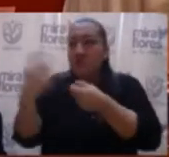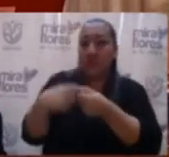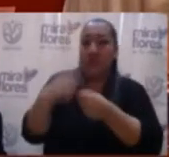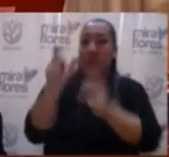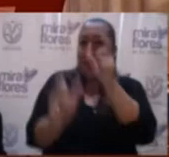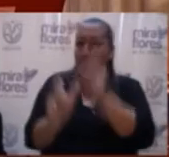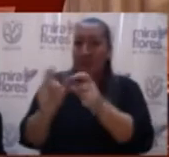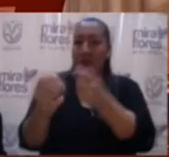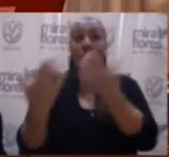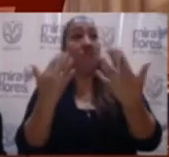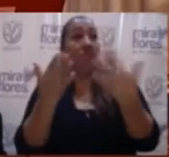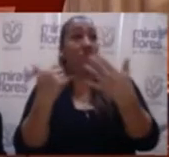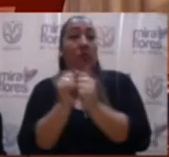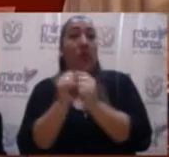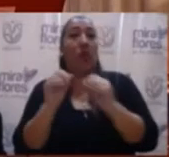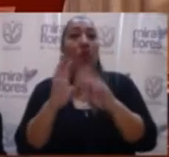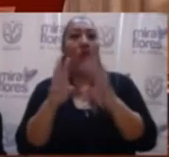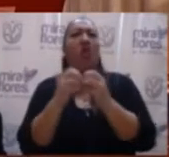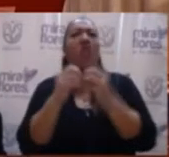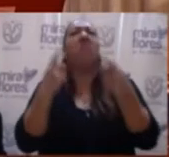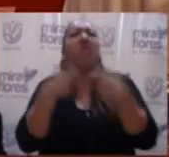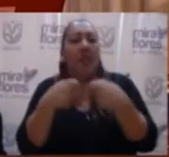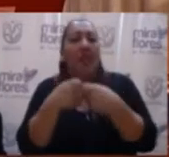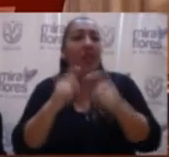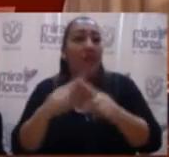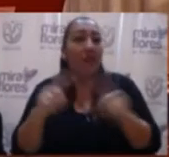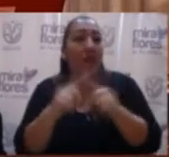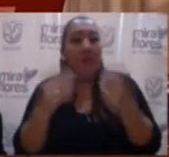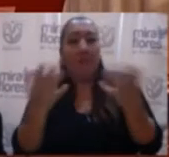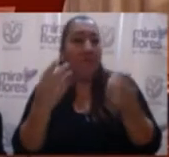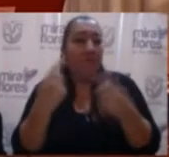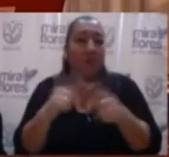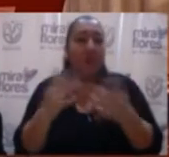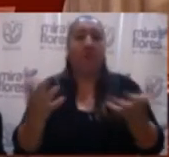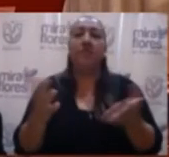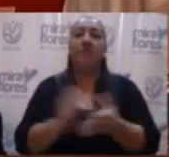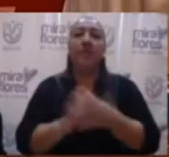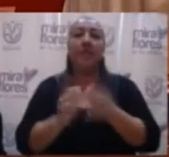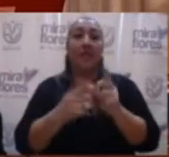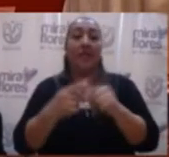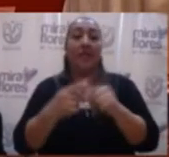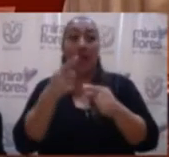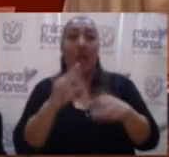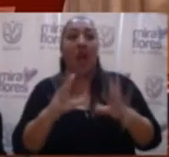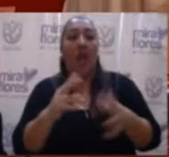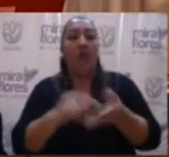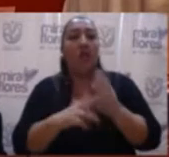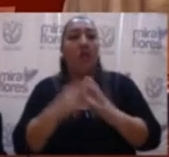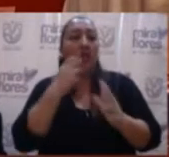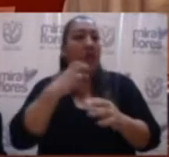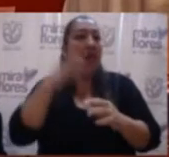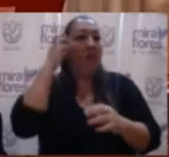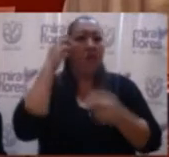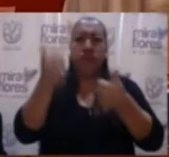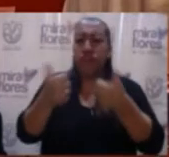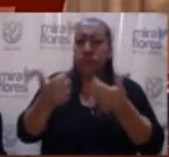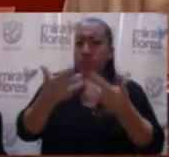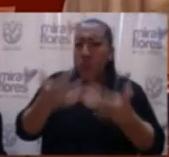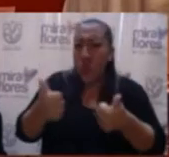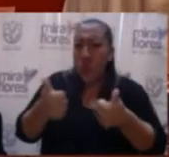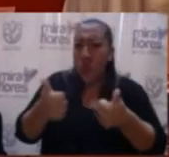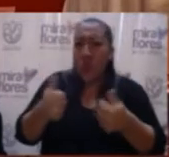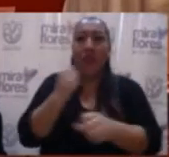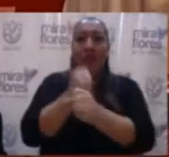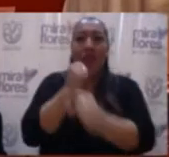través de los medios digitales. Y en ese sentido ha sido reconocido Miraflores por su gran